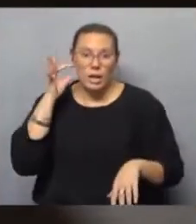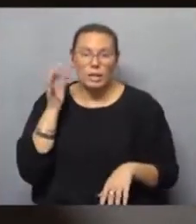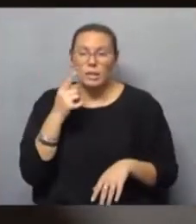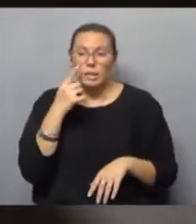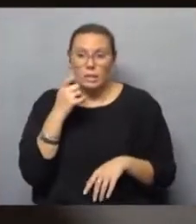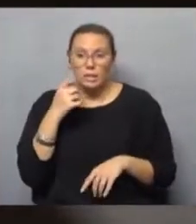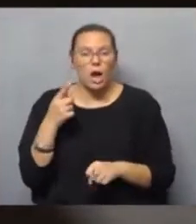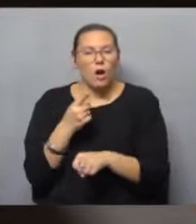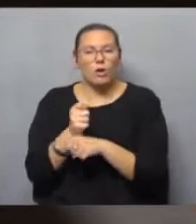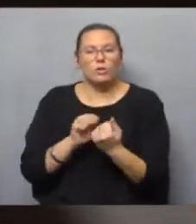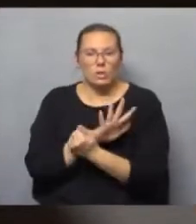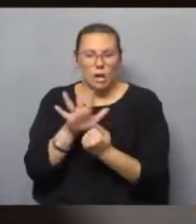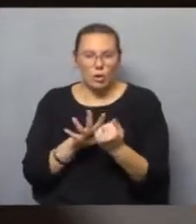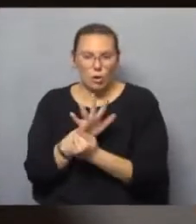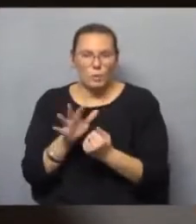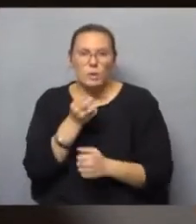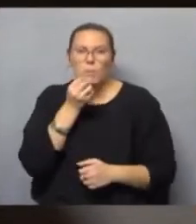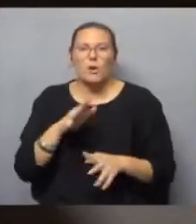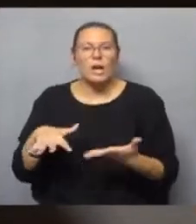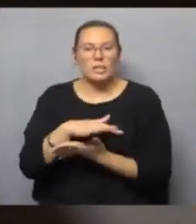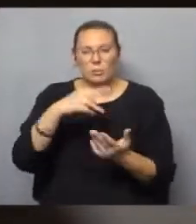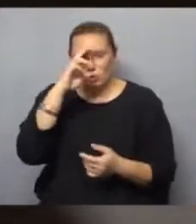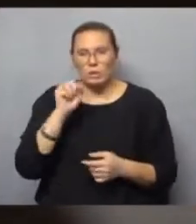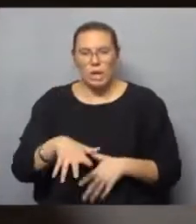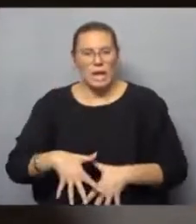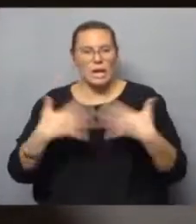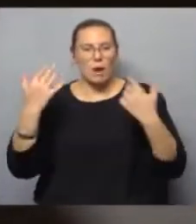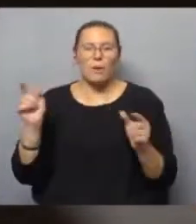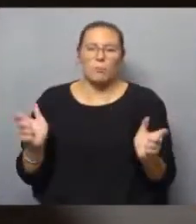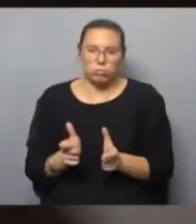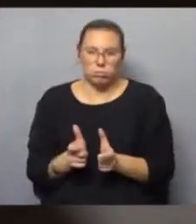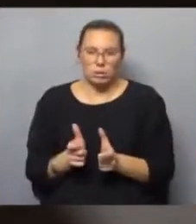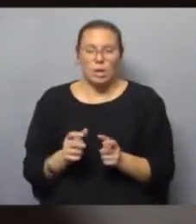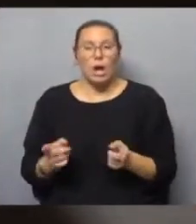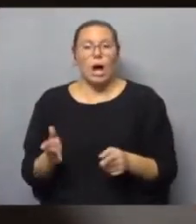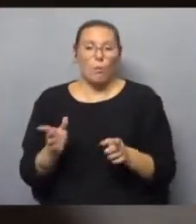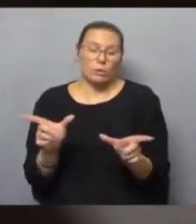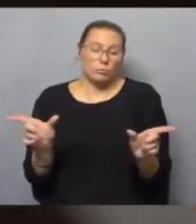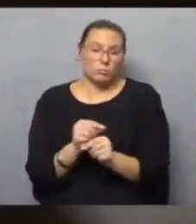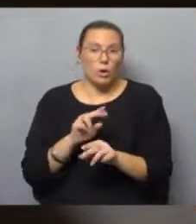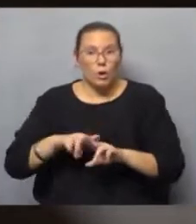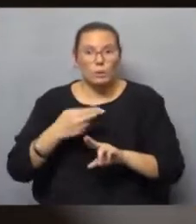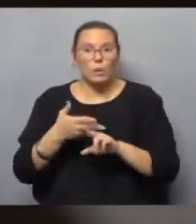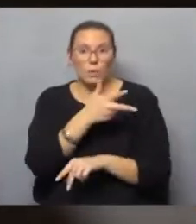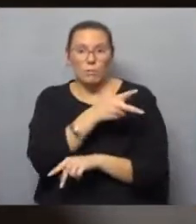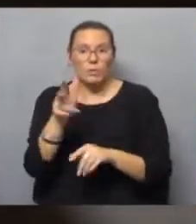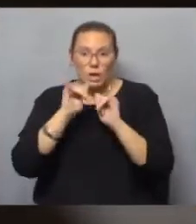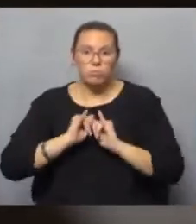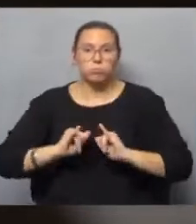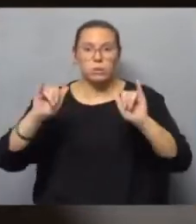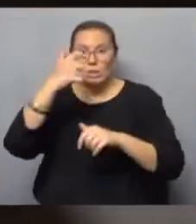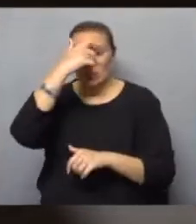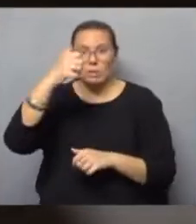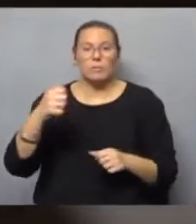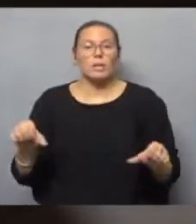COVID reduce internaciones y disminuye los casos graves. Al cierre, volvemos a compartir un video de divulgación científica producido por